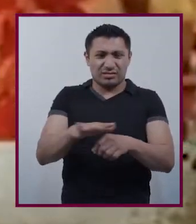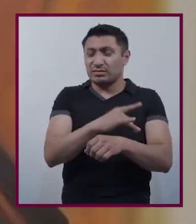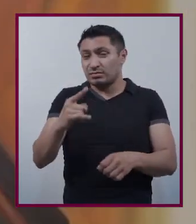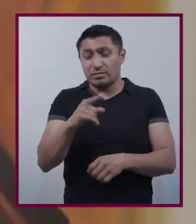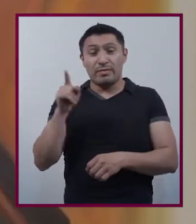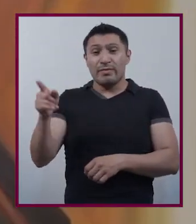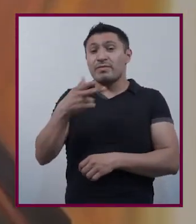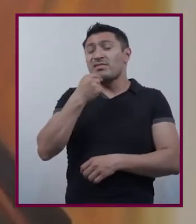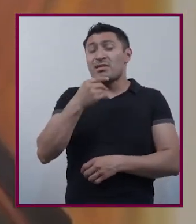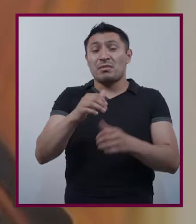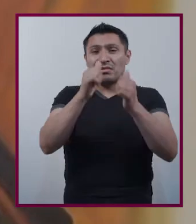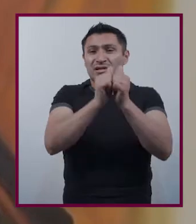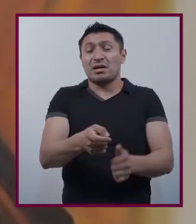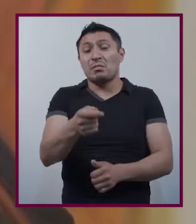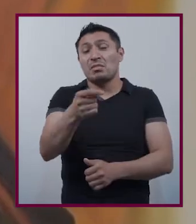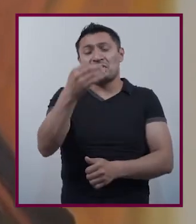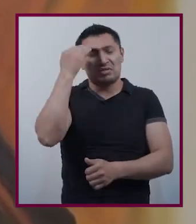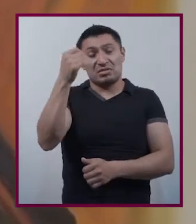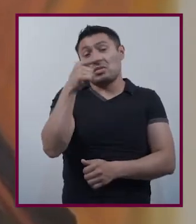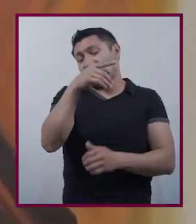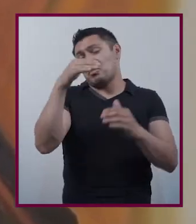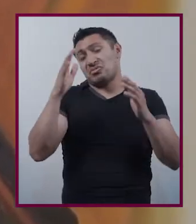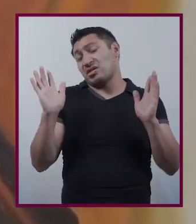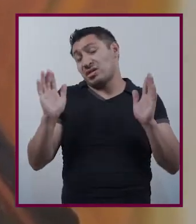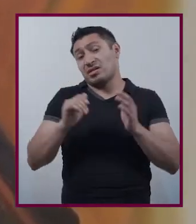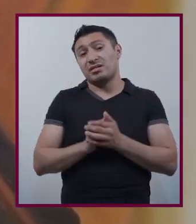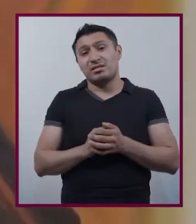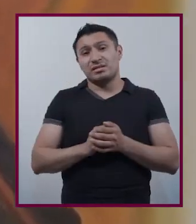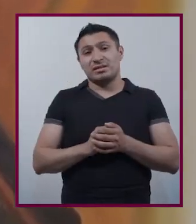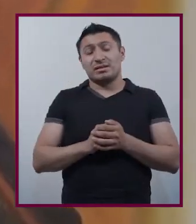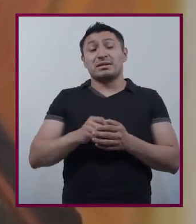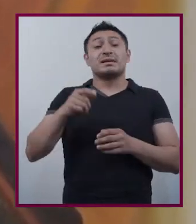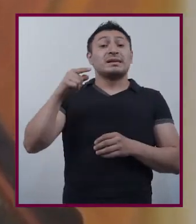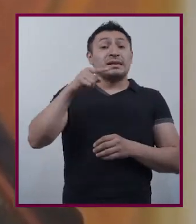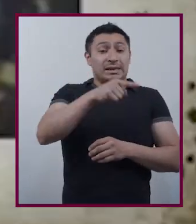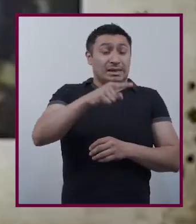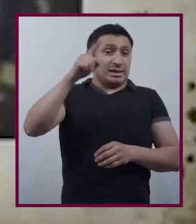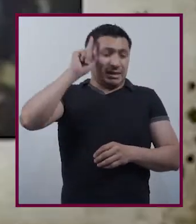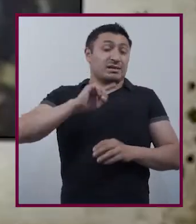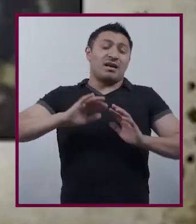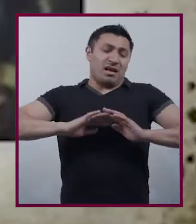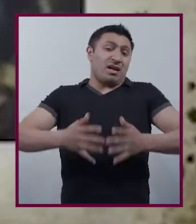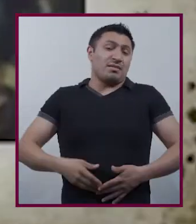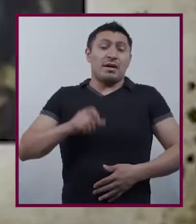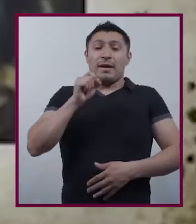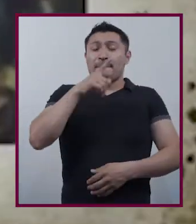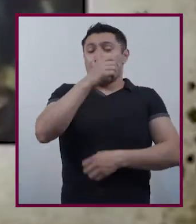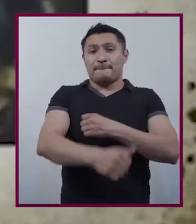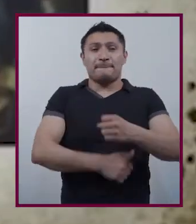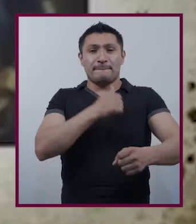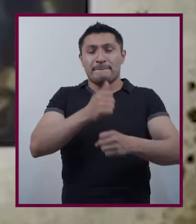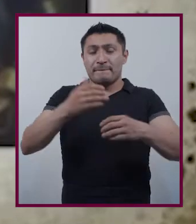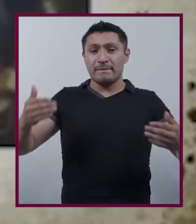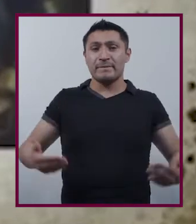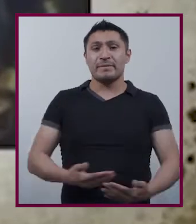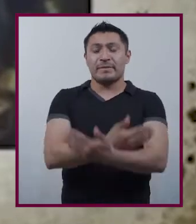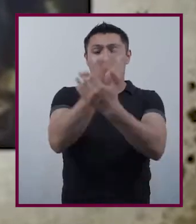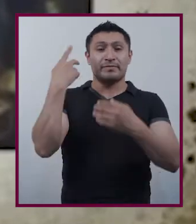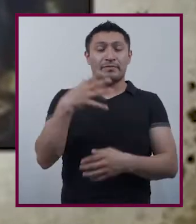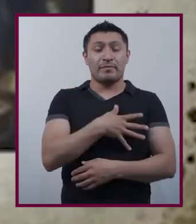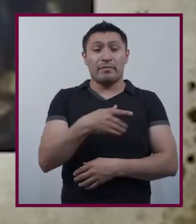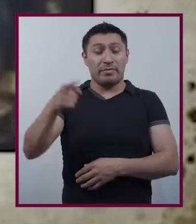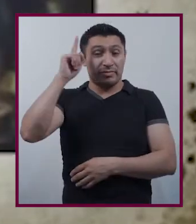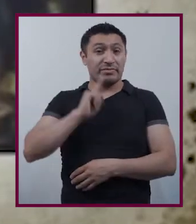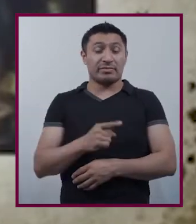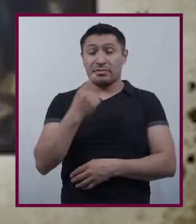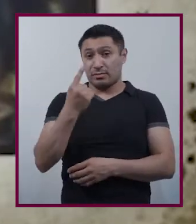Bolívar estuvo muy poco tiempo en estas tierras y que ella estaba embarazada, pues ese mismo año nació una de sus